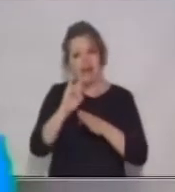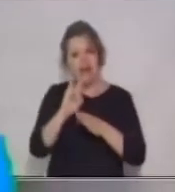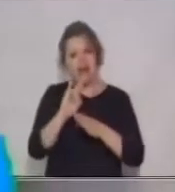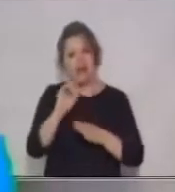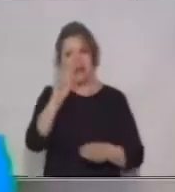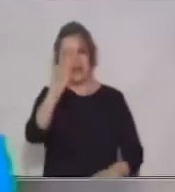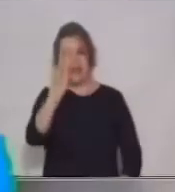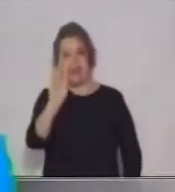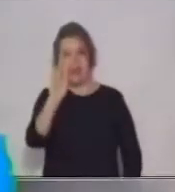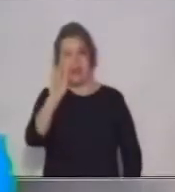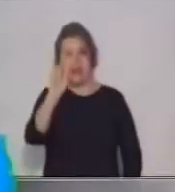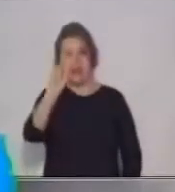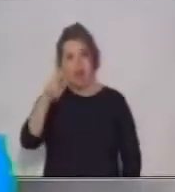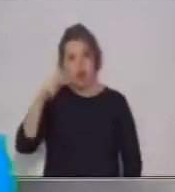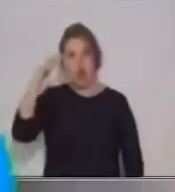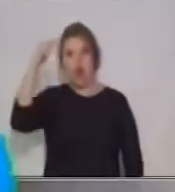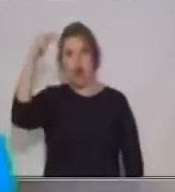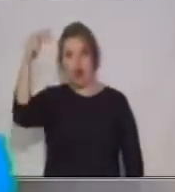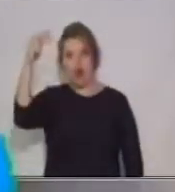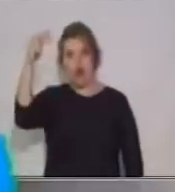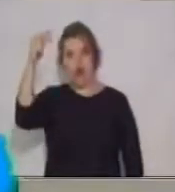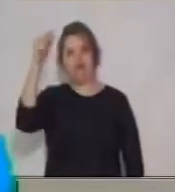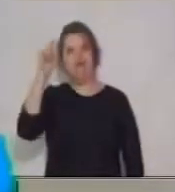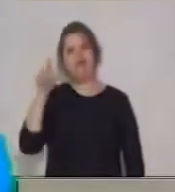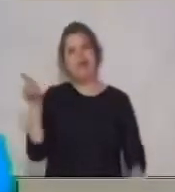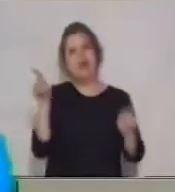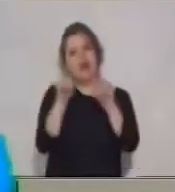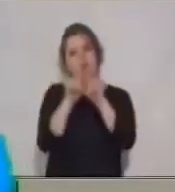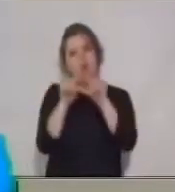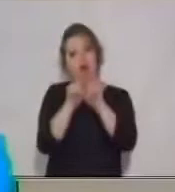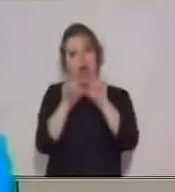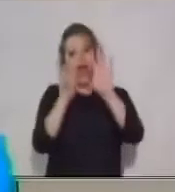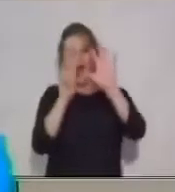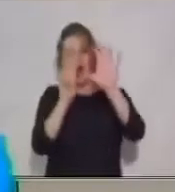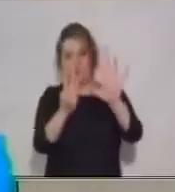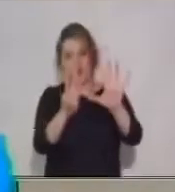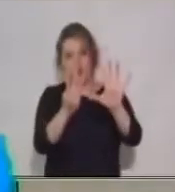y cuadrado igual a 8x.